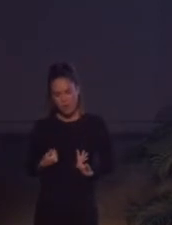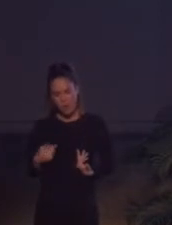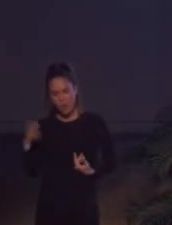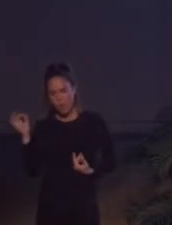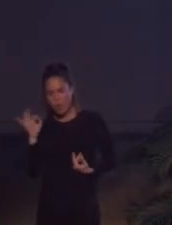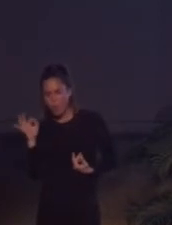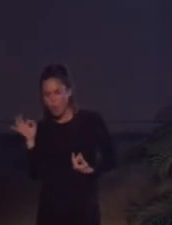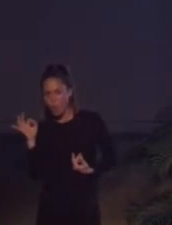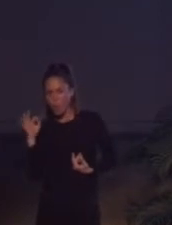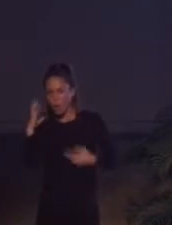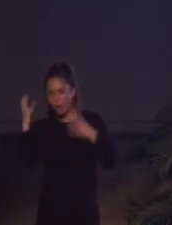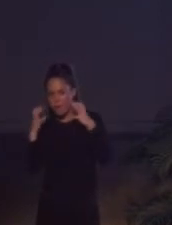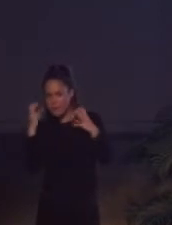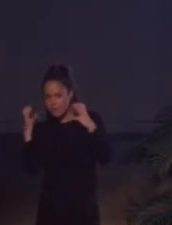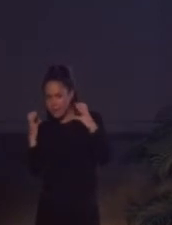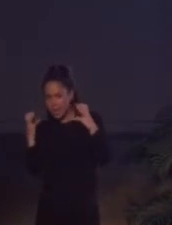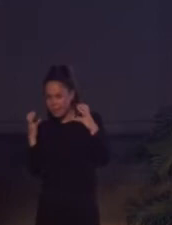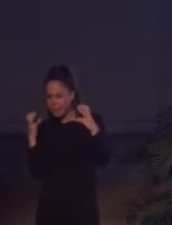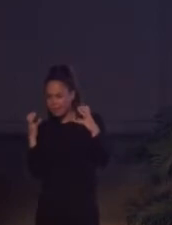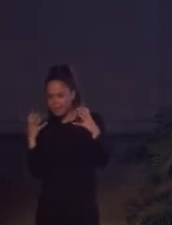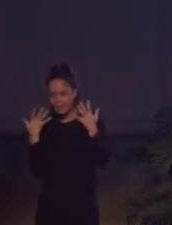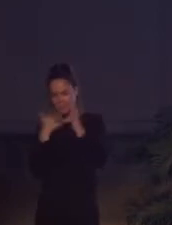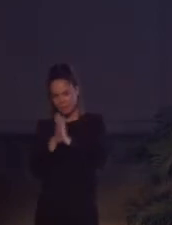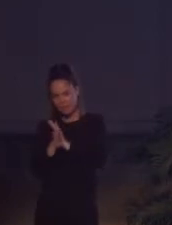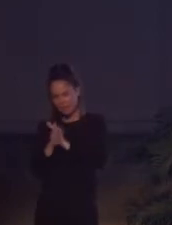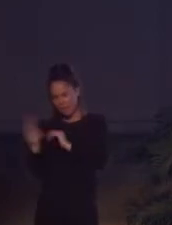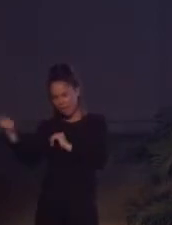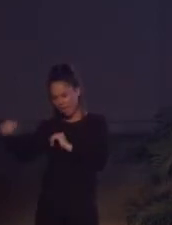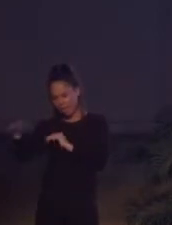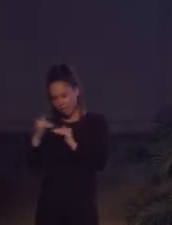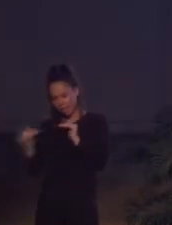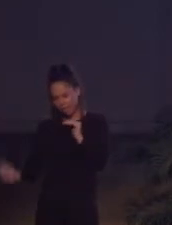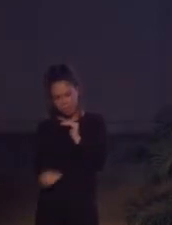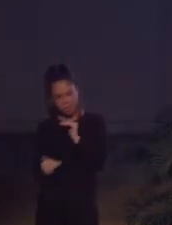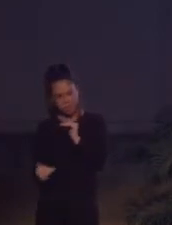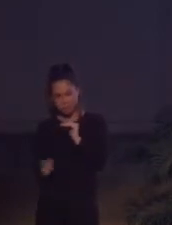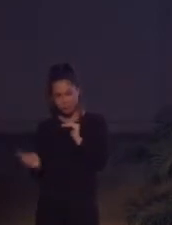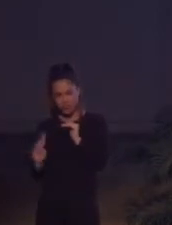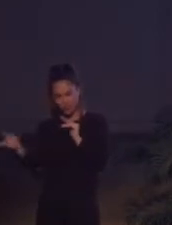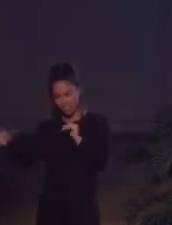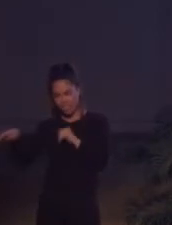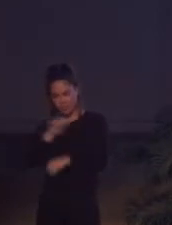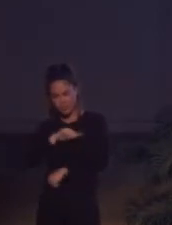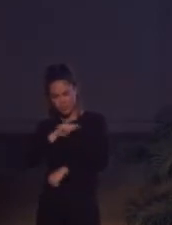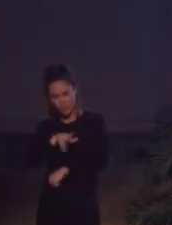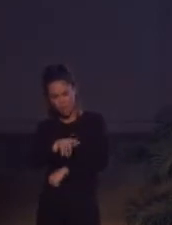no te hace inferior, porque los animales, los otros animales también son seres sintientes